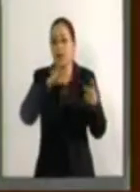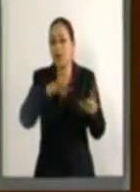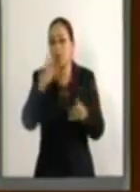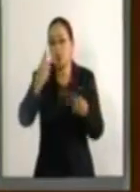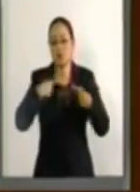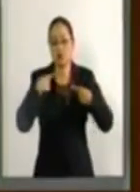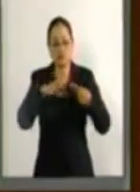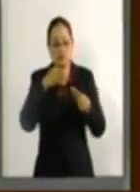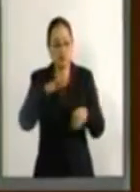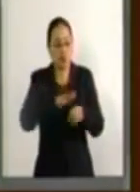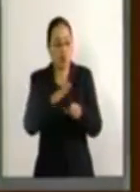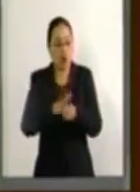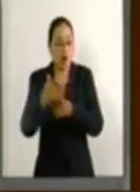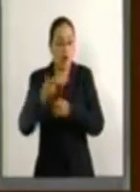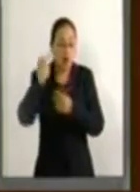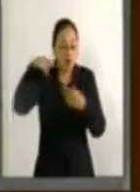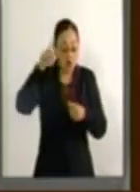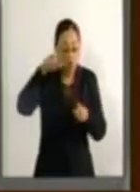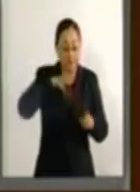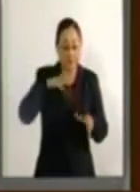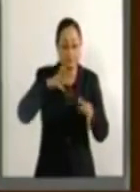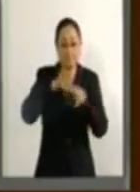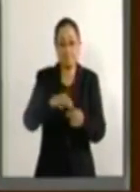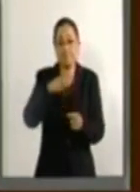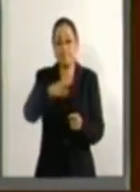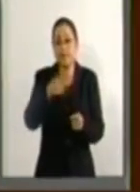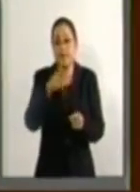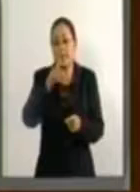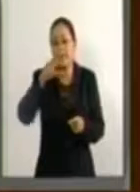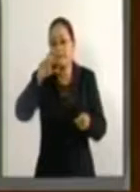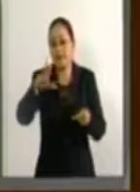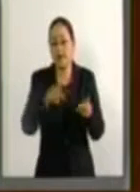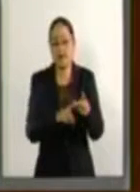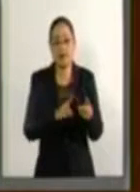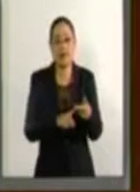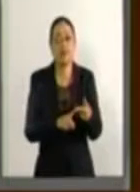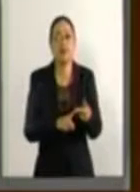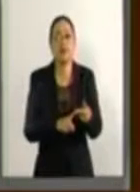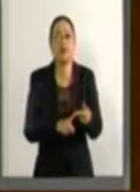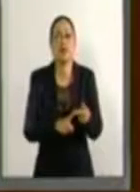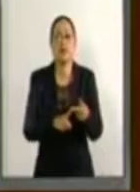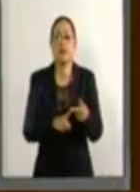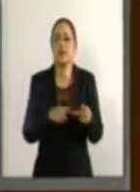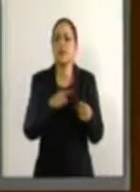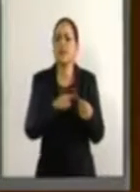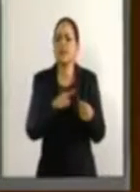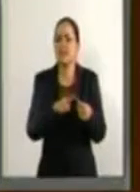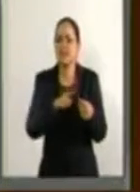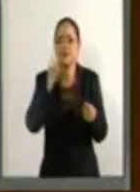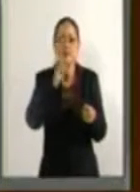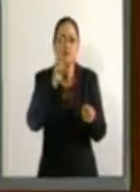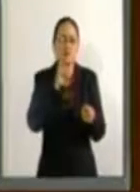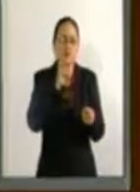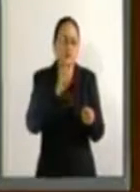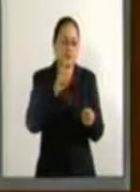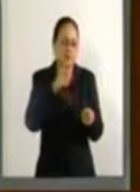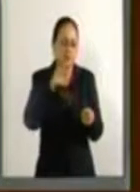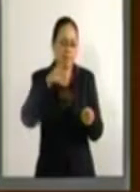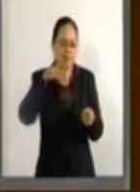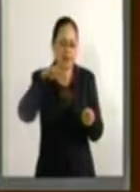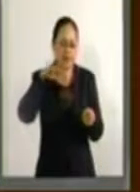para desempeñarse como cónsules generales en Denver, Colorado. Me refiero a la ciudadana